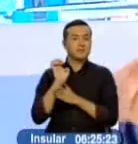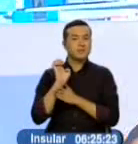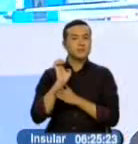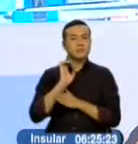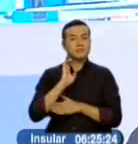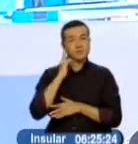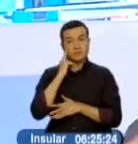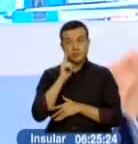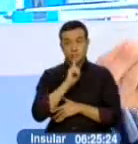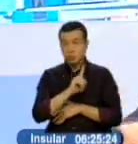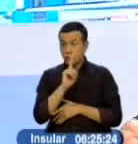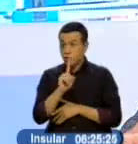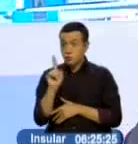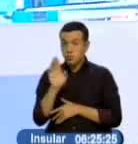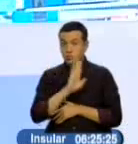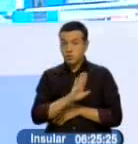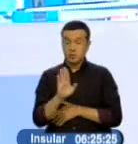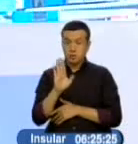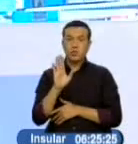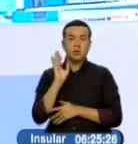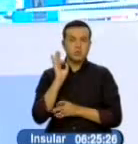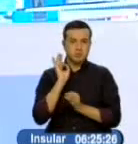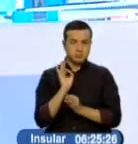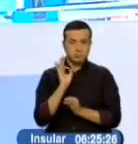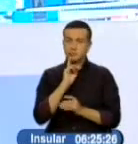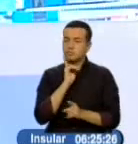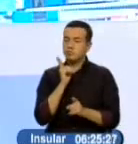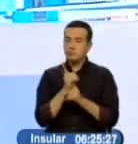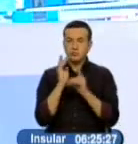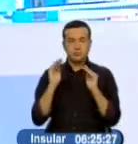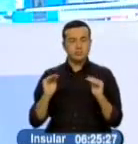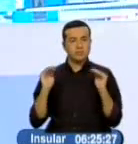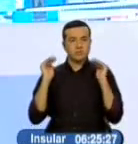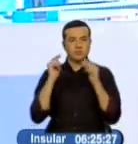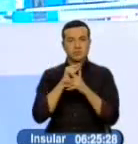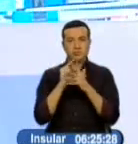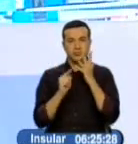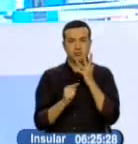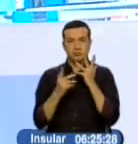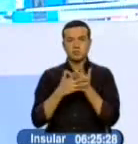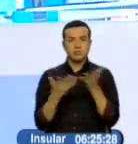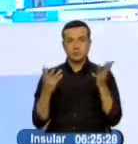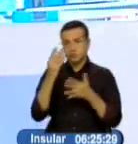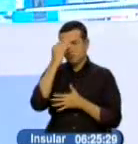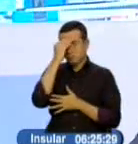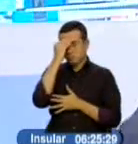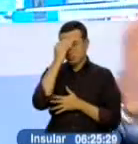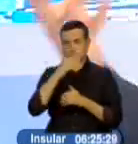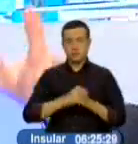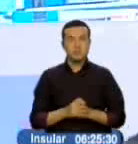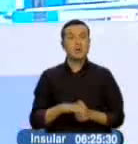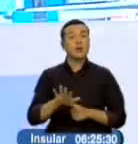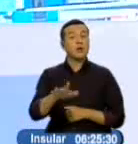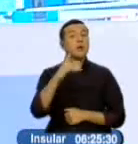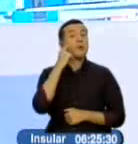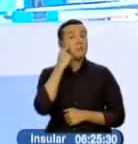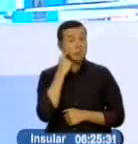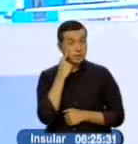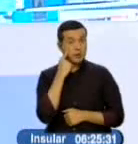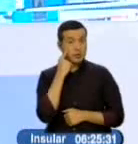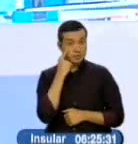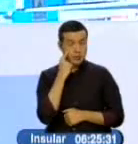esas diferencias, podemos hacer esas especificidades sin duda alguna en el campo de la educación. Fíjate,